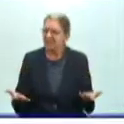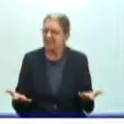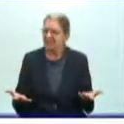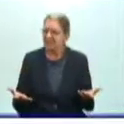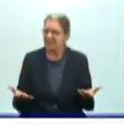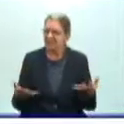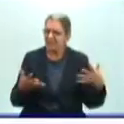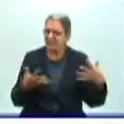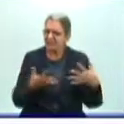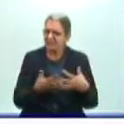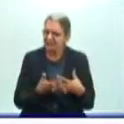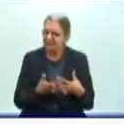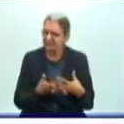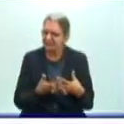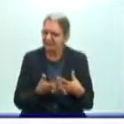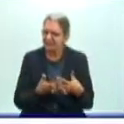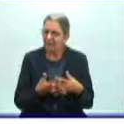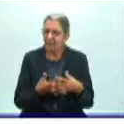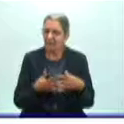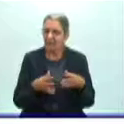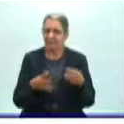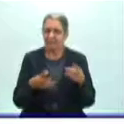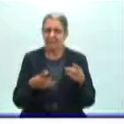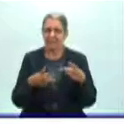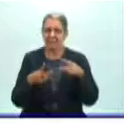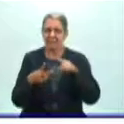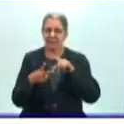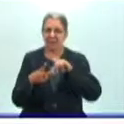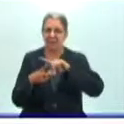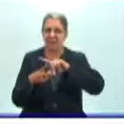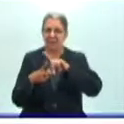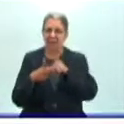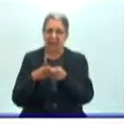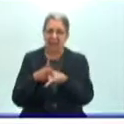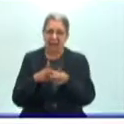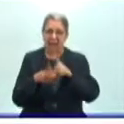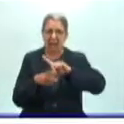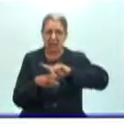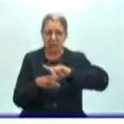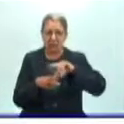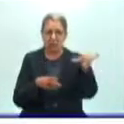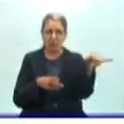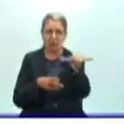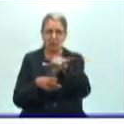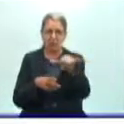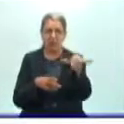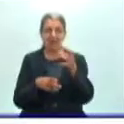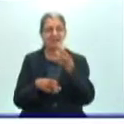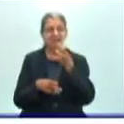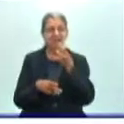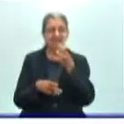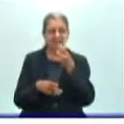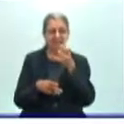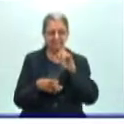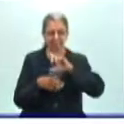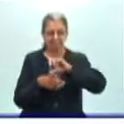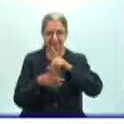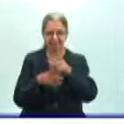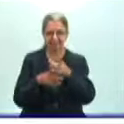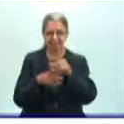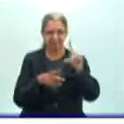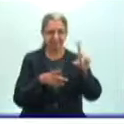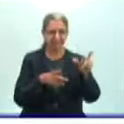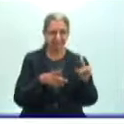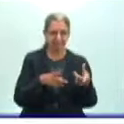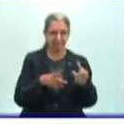le corresponden arcos iguales. Por eso estamos marcando los arcos que